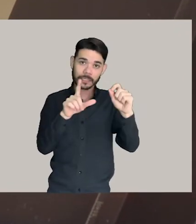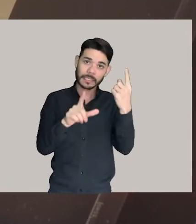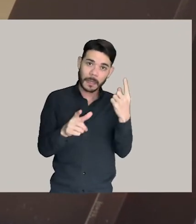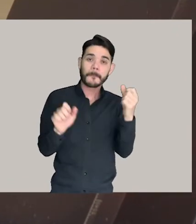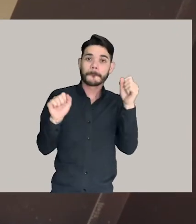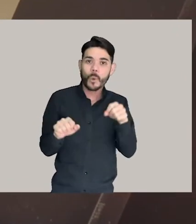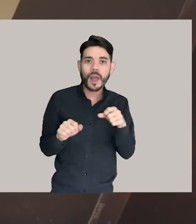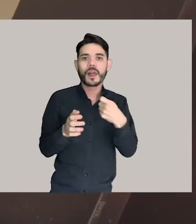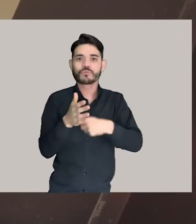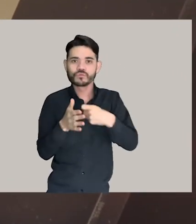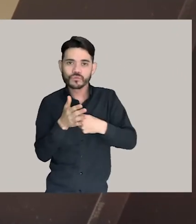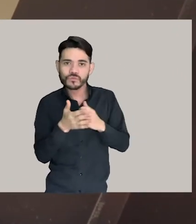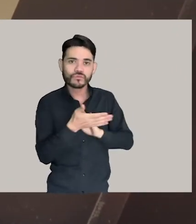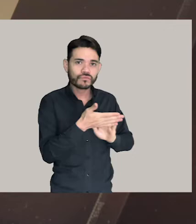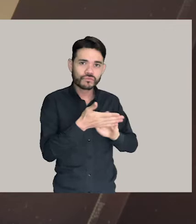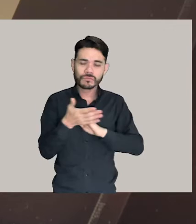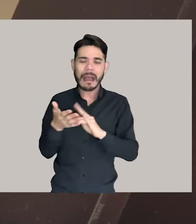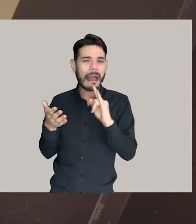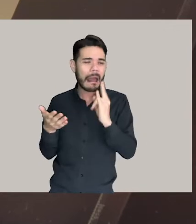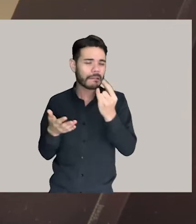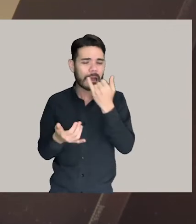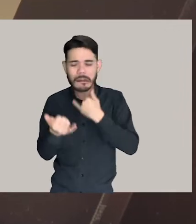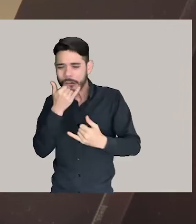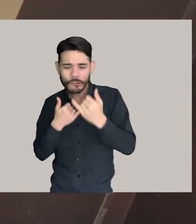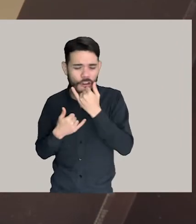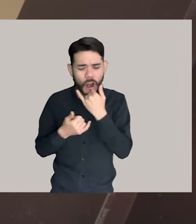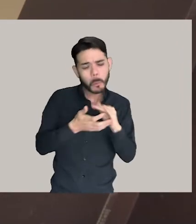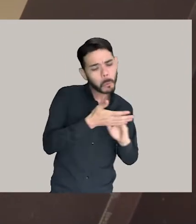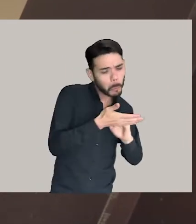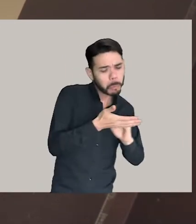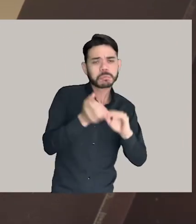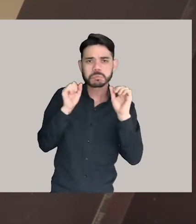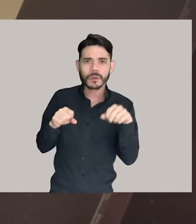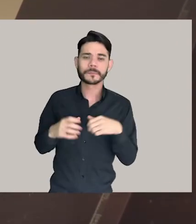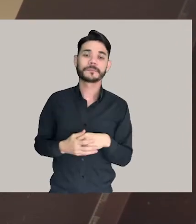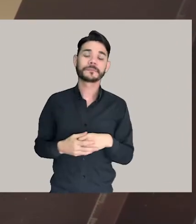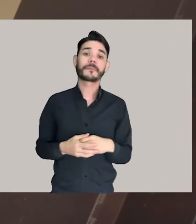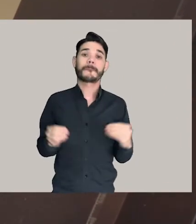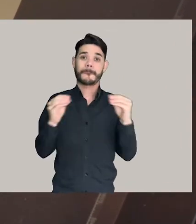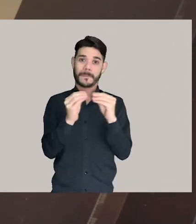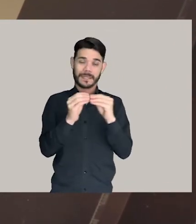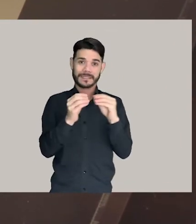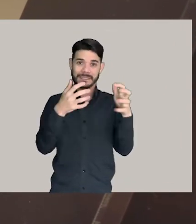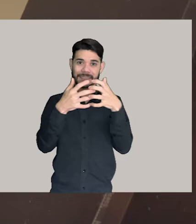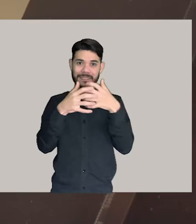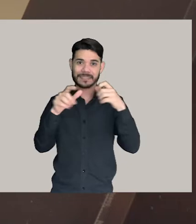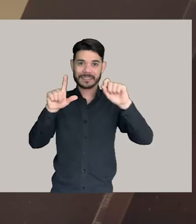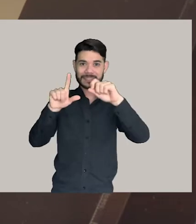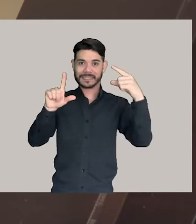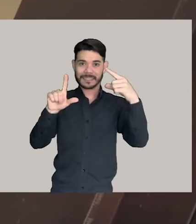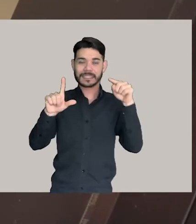permite corregir mucho más fácilmente cualquier error que yo cometa. Y porque el sistema